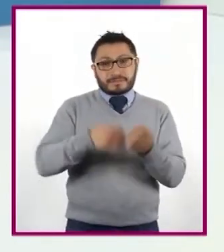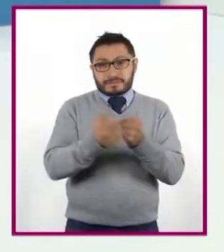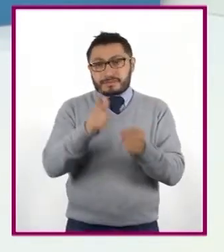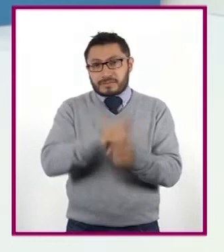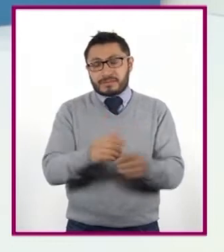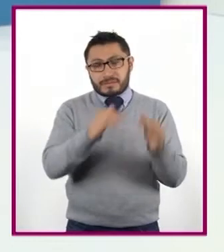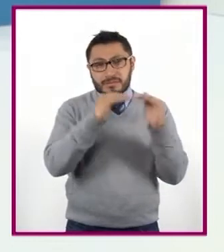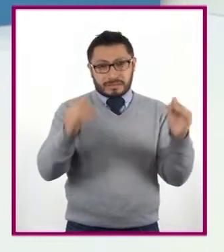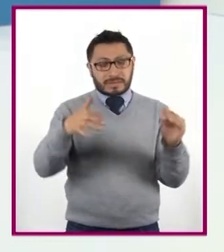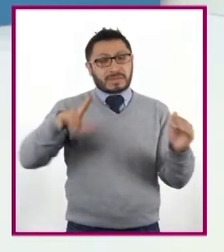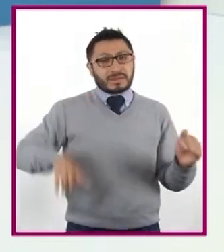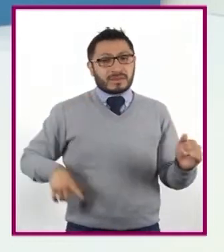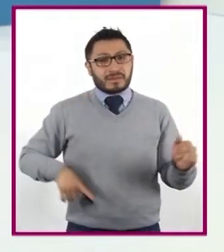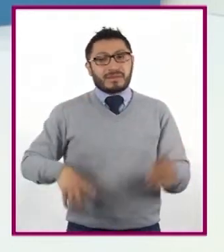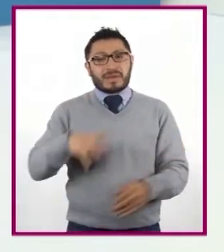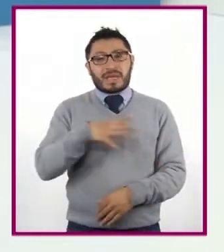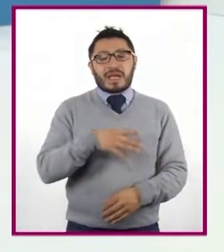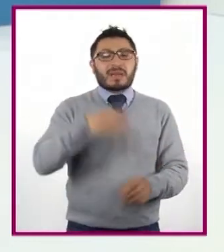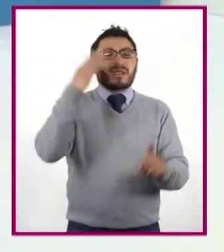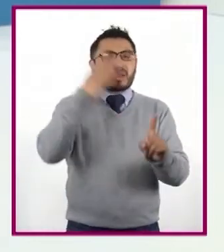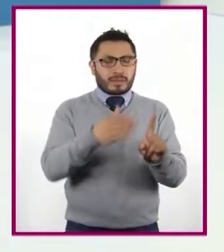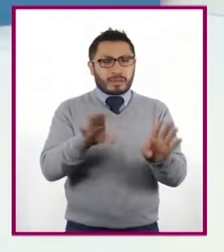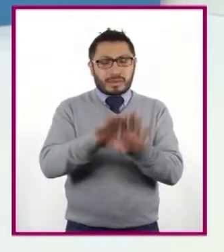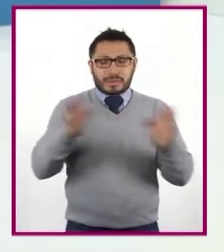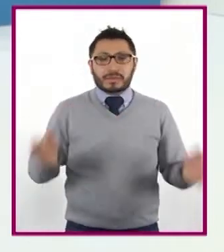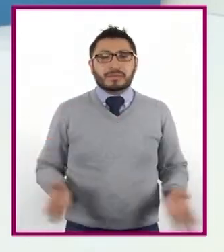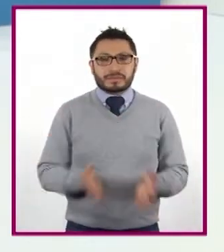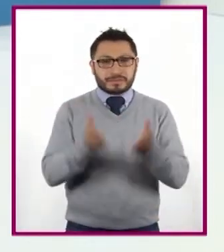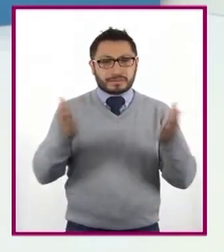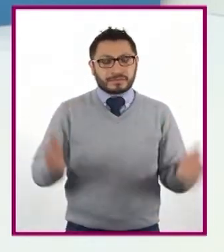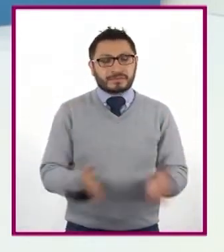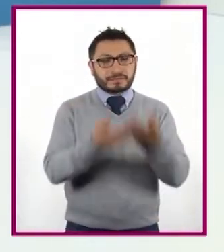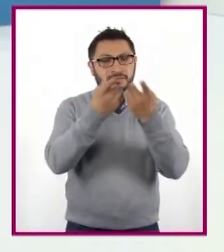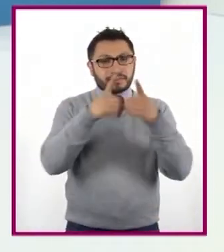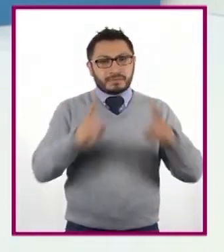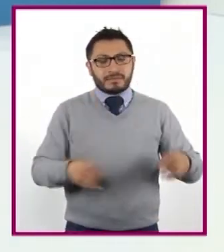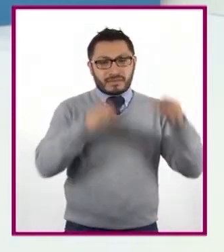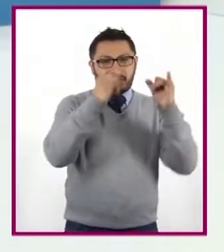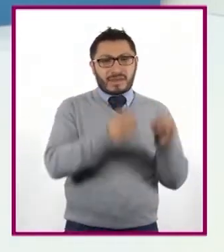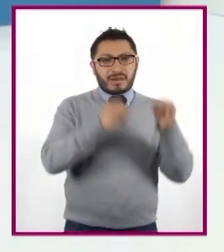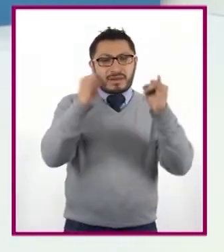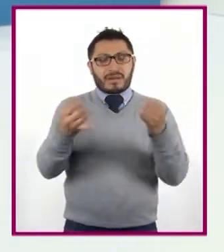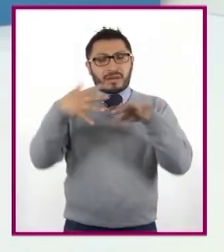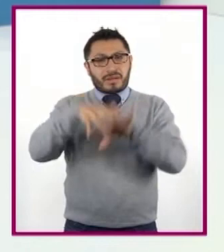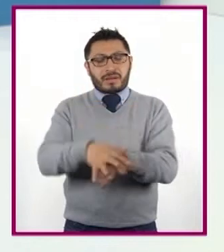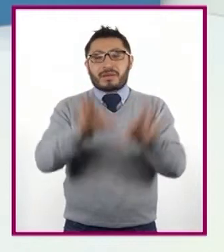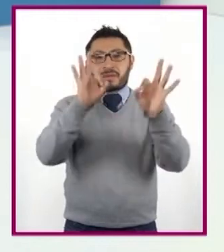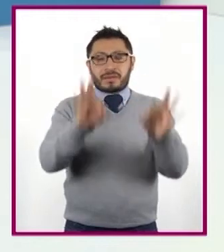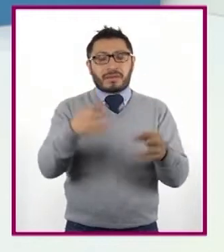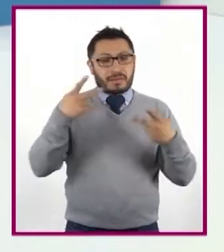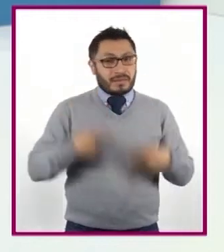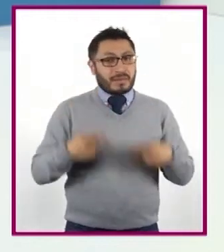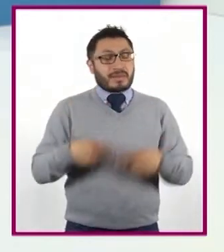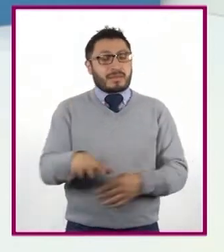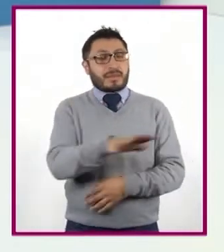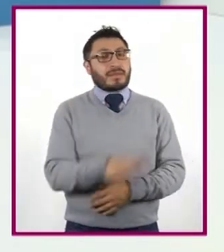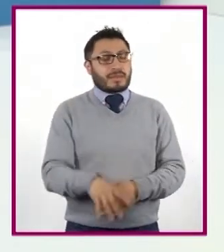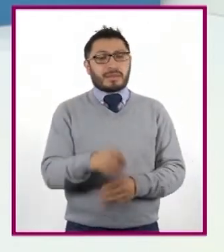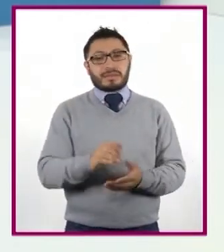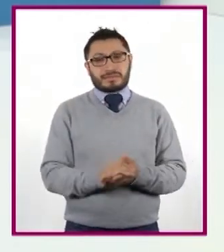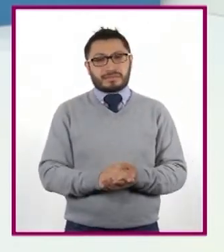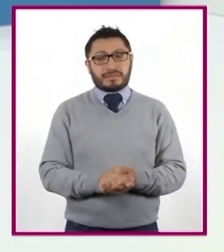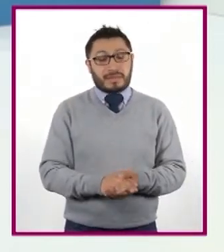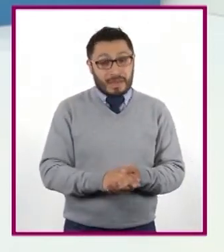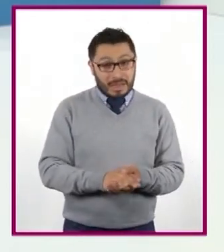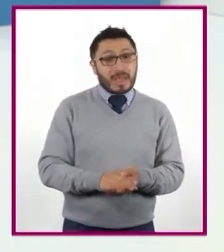el gobierno tiene la función de impulsar el desarrollo integral de sus habitantes. Por su parte, las y